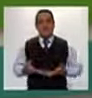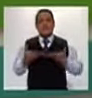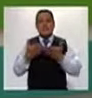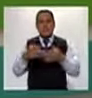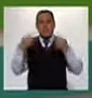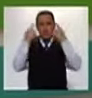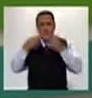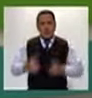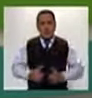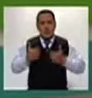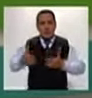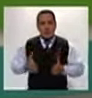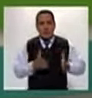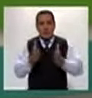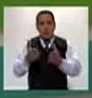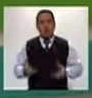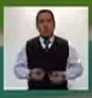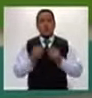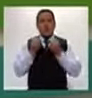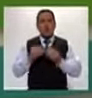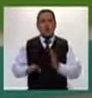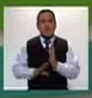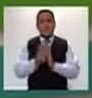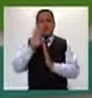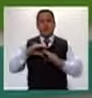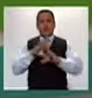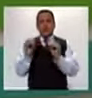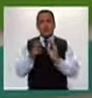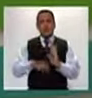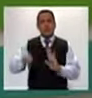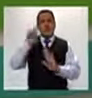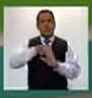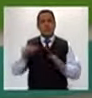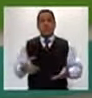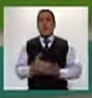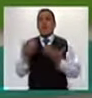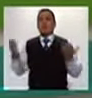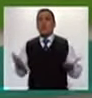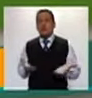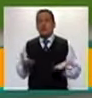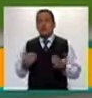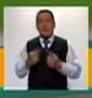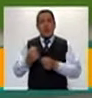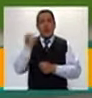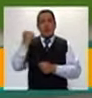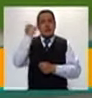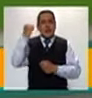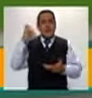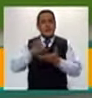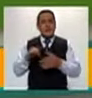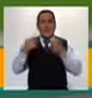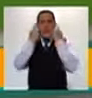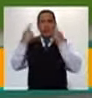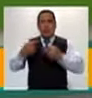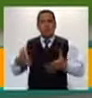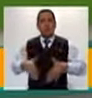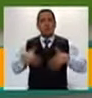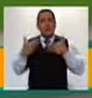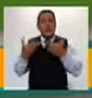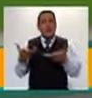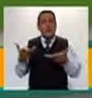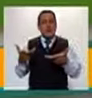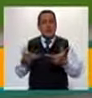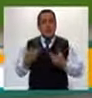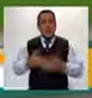derrotero de cómo desarrollar todo este gran proyecto hacia donde de gran lograr qué para poder